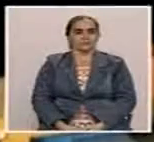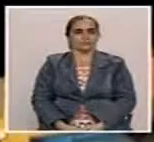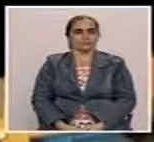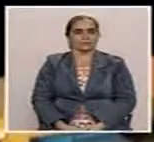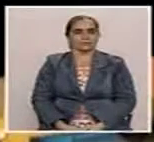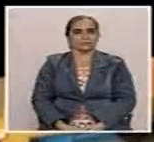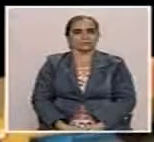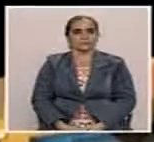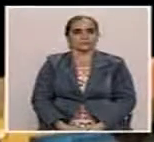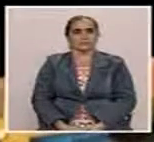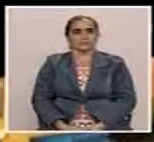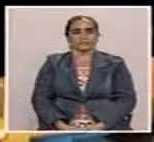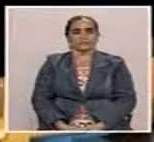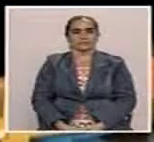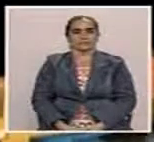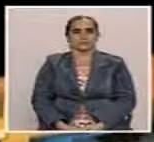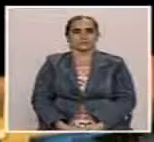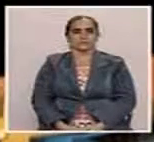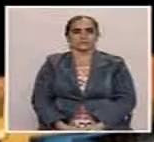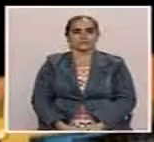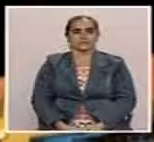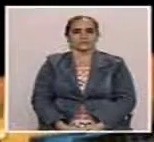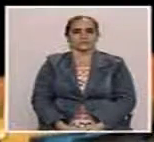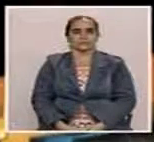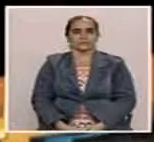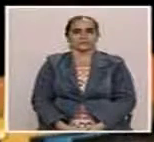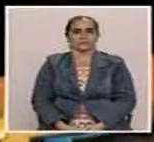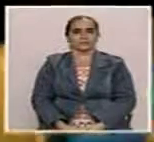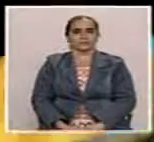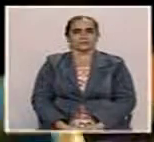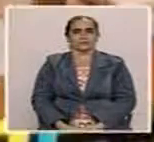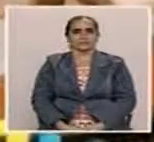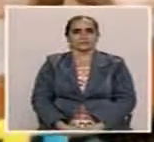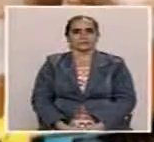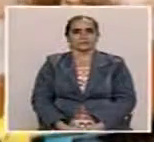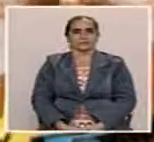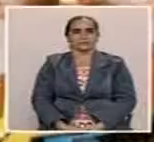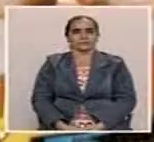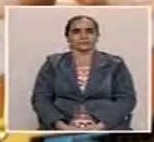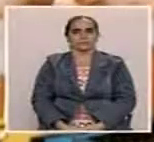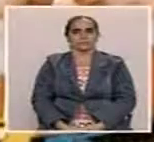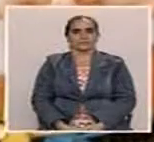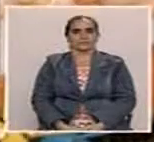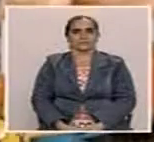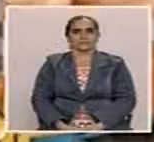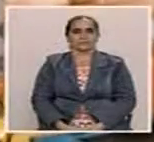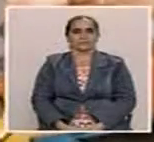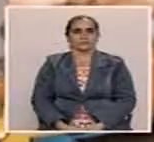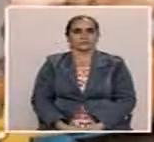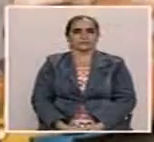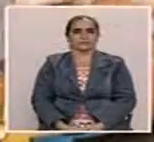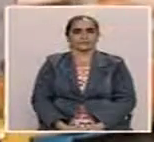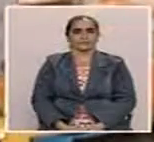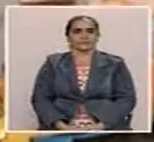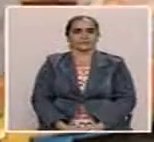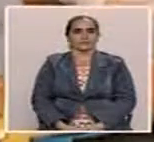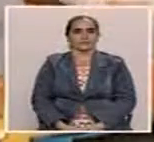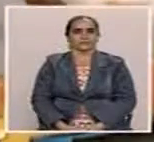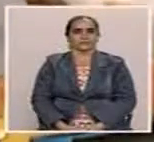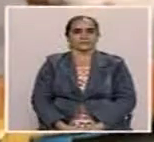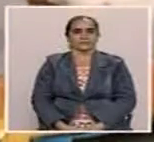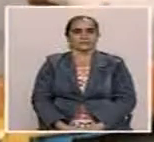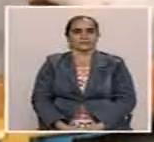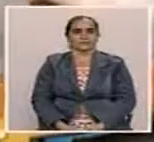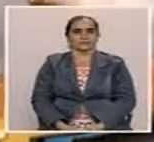Polémica libertad. Las autoridades buscan a este hombre sindicado de causarle graves lesiones a su excompañera sentimental, que hoy se encuentra en estado de